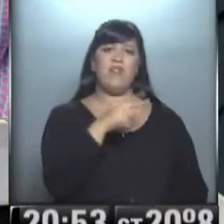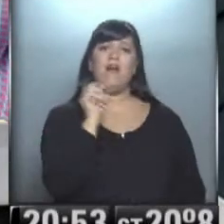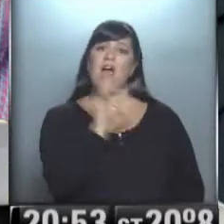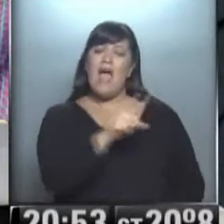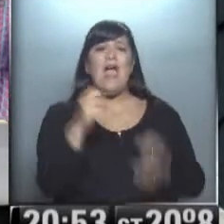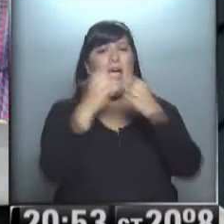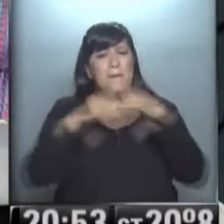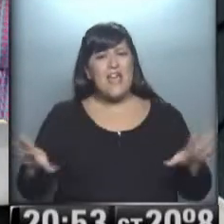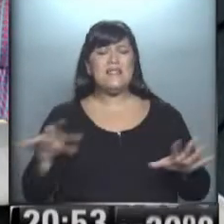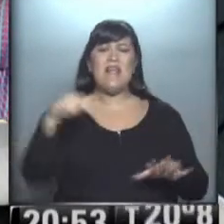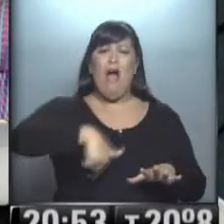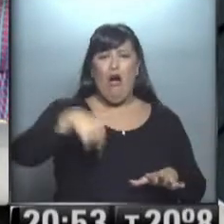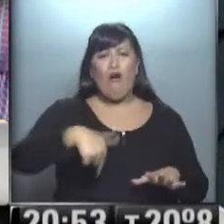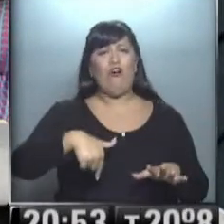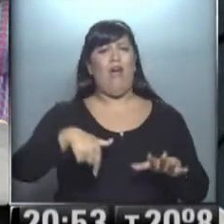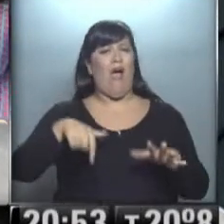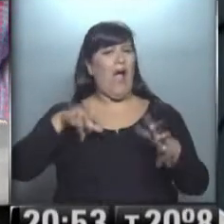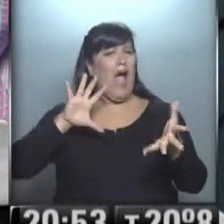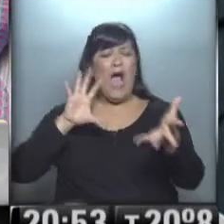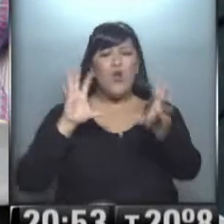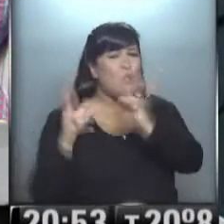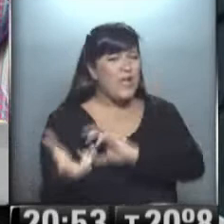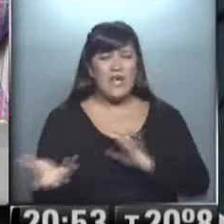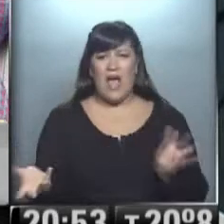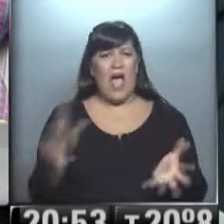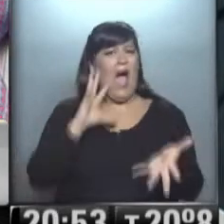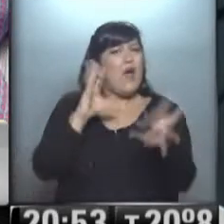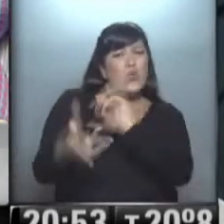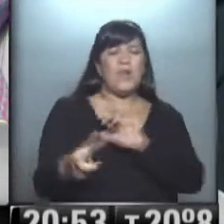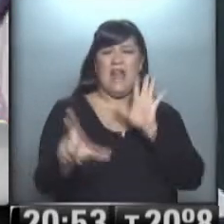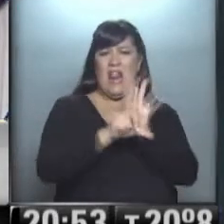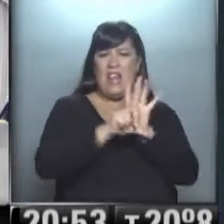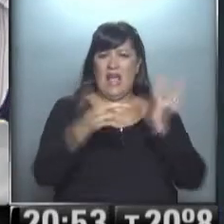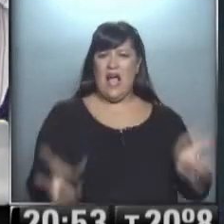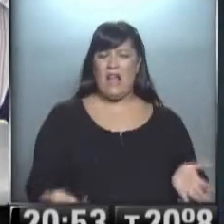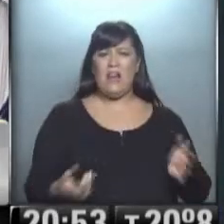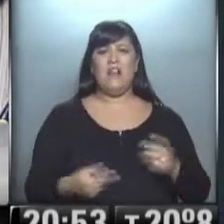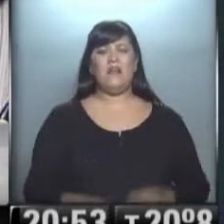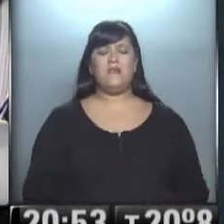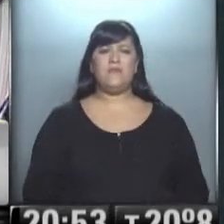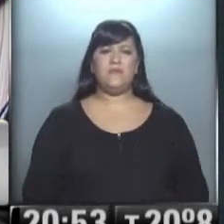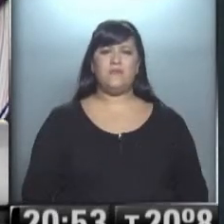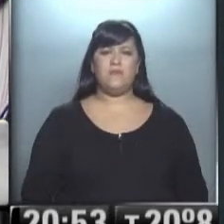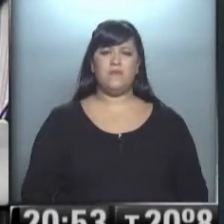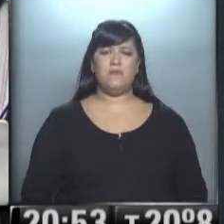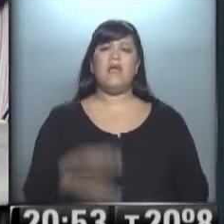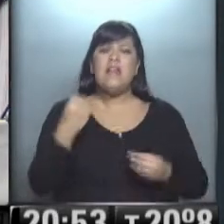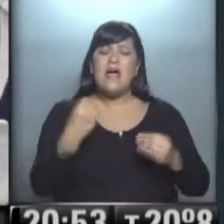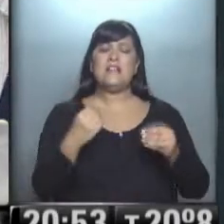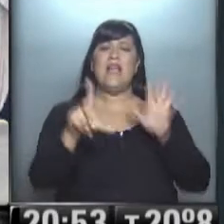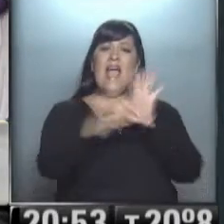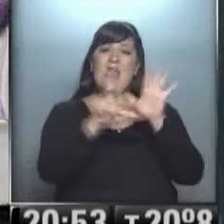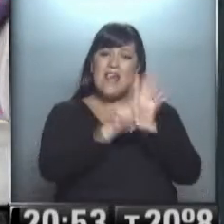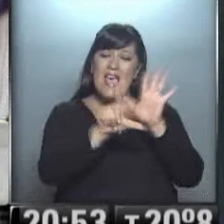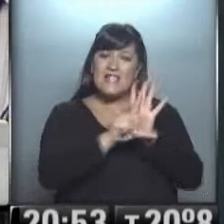comienza por derrumbar el principio de legalidad lo hace con la anulación de las leyes,